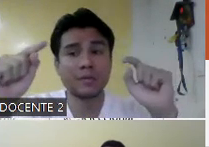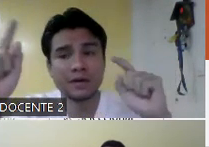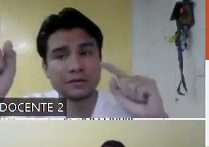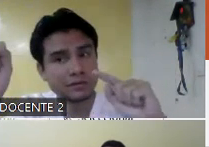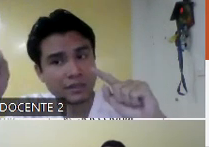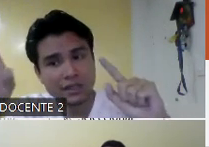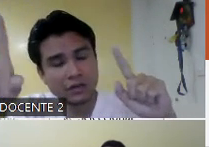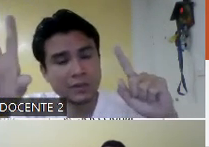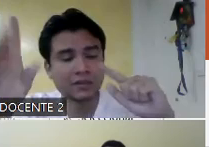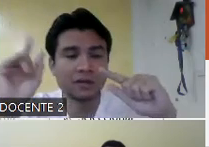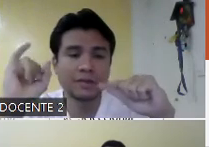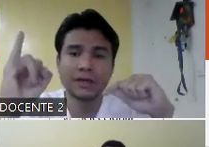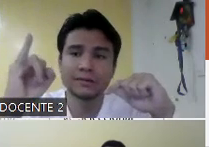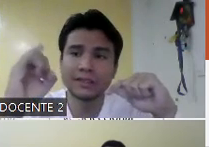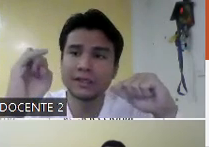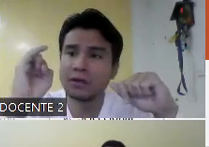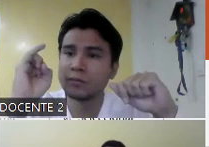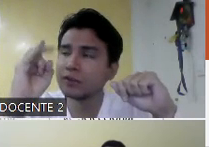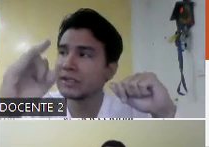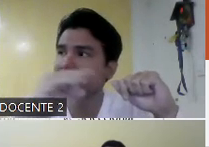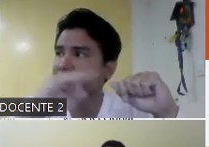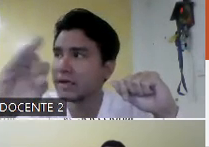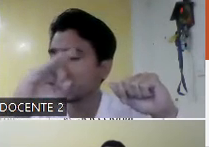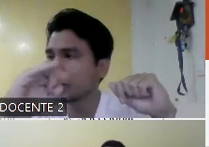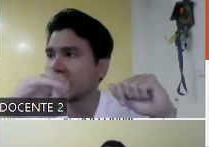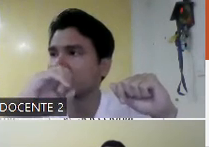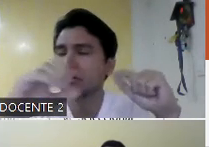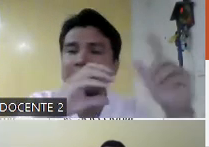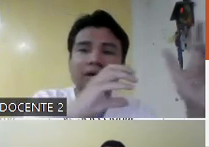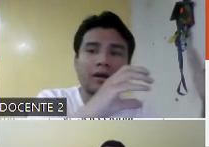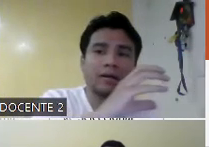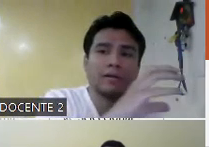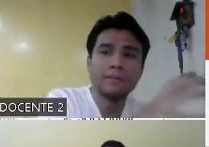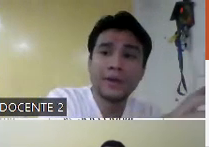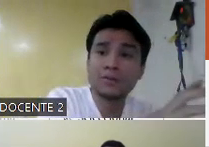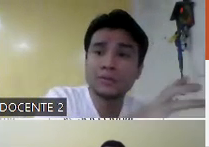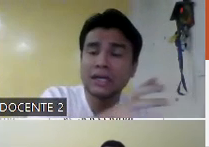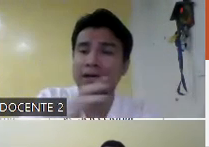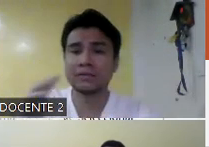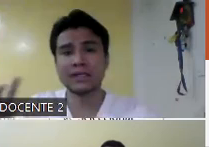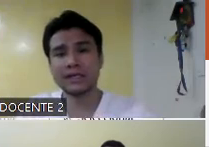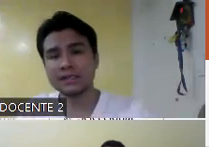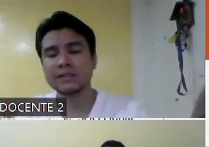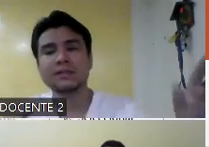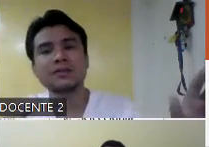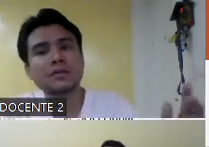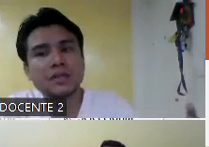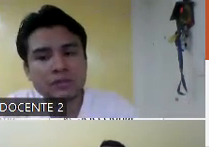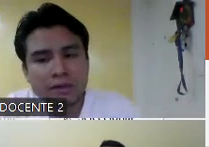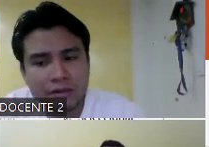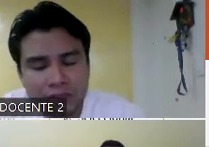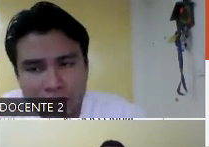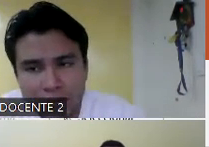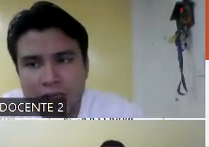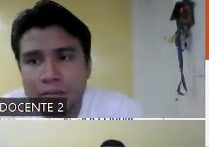el ibuprofeno no administrado bien causa daño en la mucosa gástrica y daño hepático. Pero buscar la causa raíz. Si nosotros